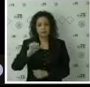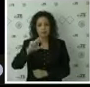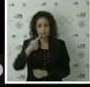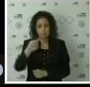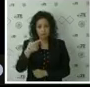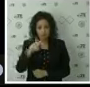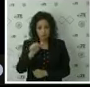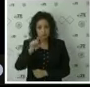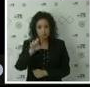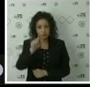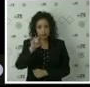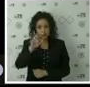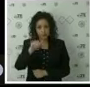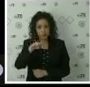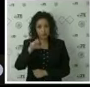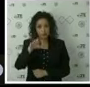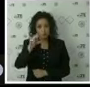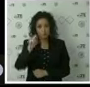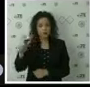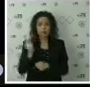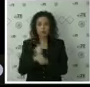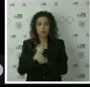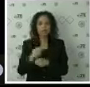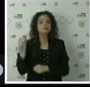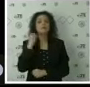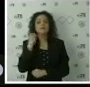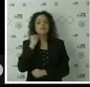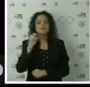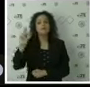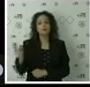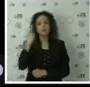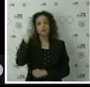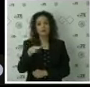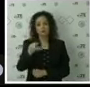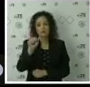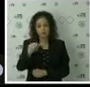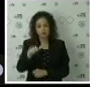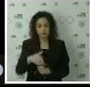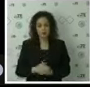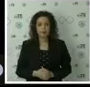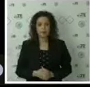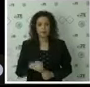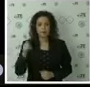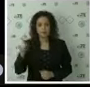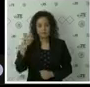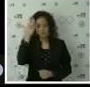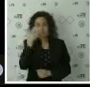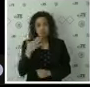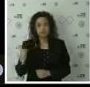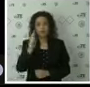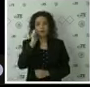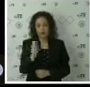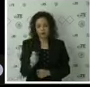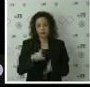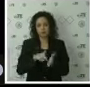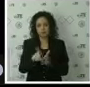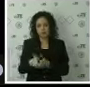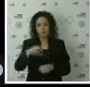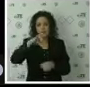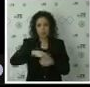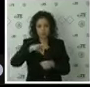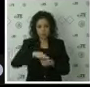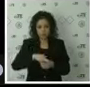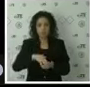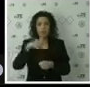Ramírez es licenciada en Derecho por la Universidad Nacional Autónoma de México. Ella es especialista en Derecho Electoral y diplomada en